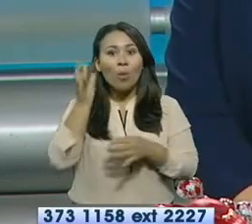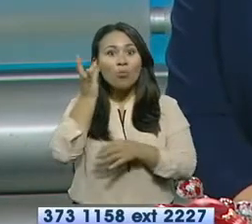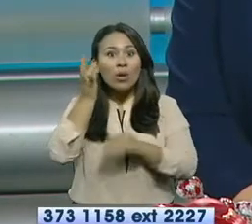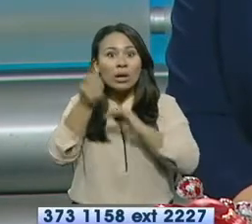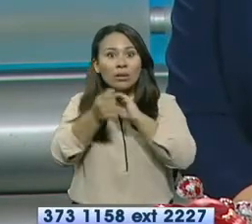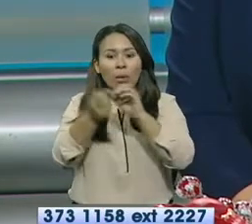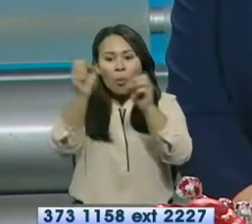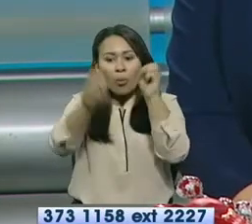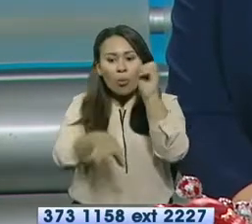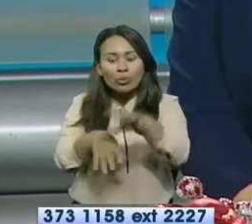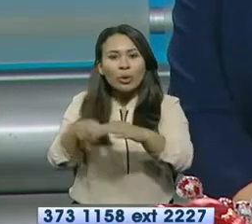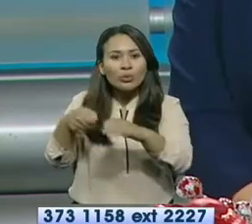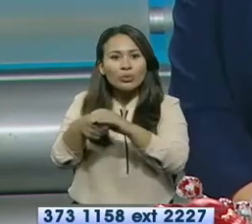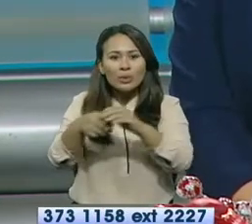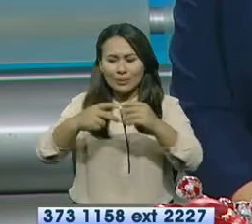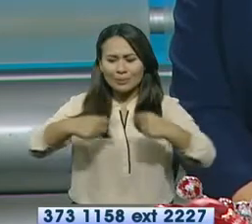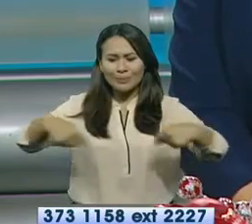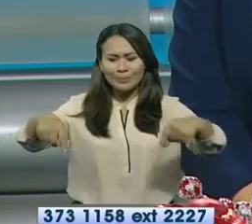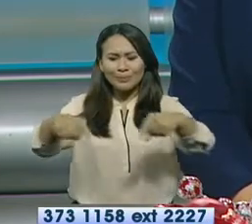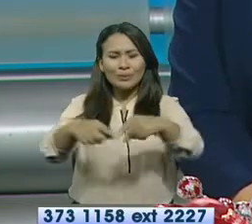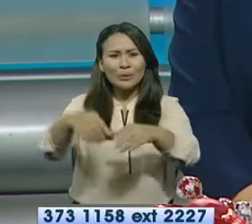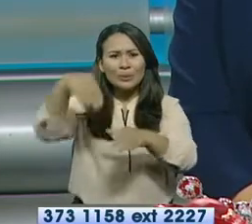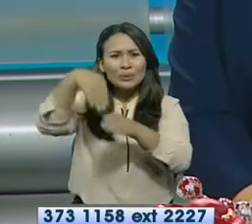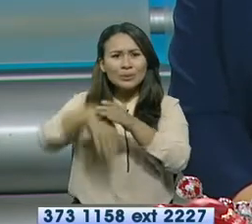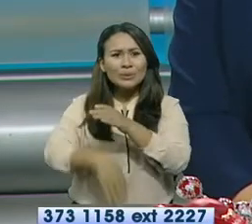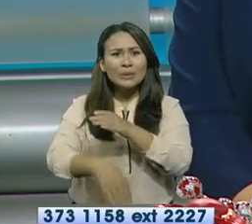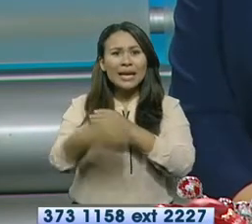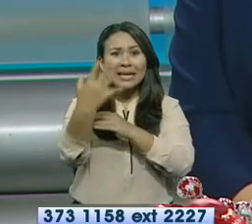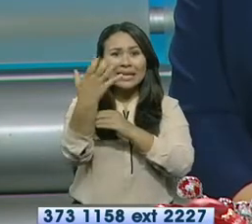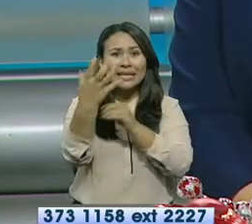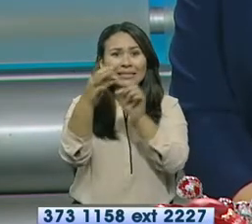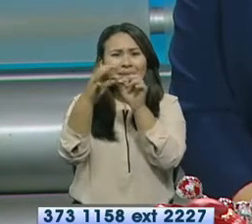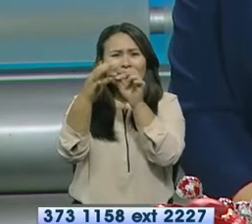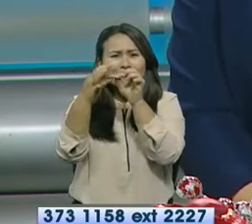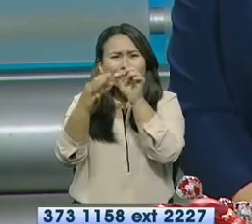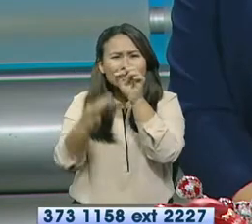de aproximadamente 15 metros de profundidad.